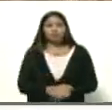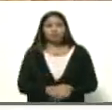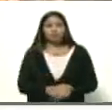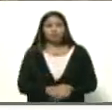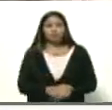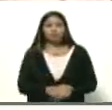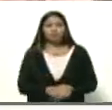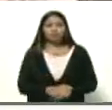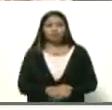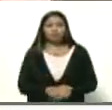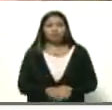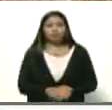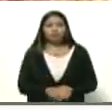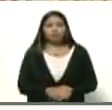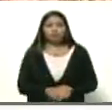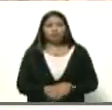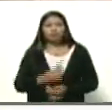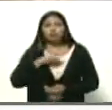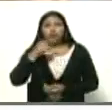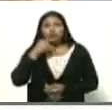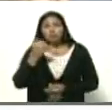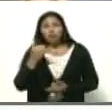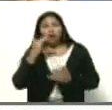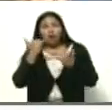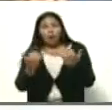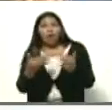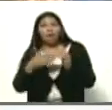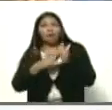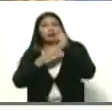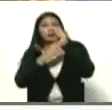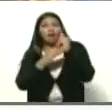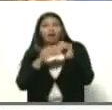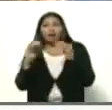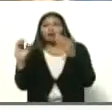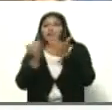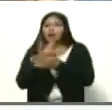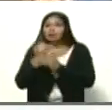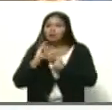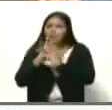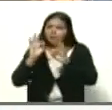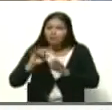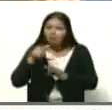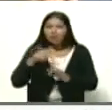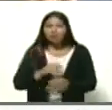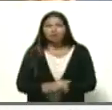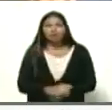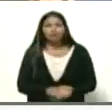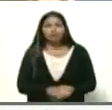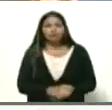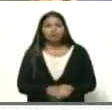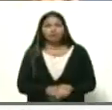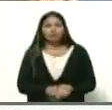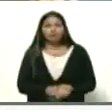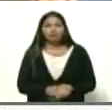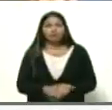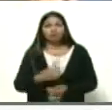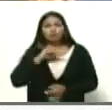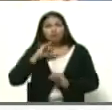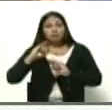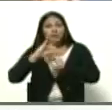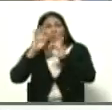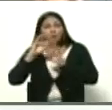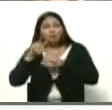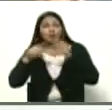digamos, dirigido a deslegitimar a factores